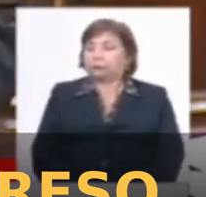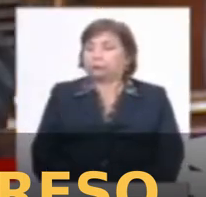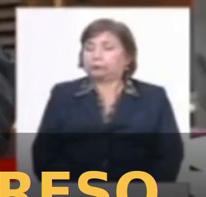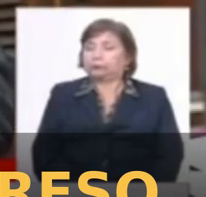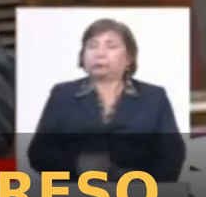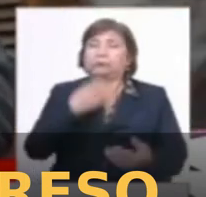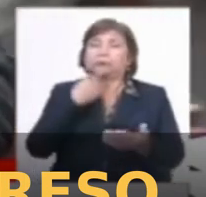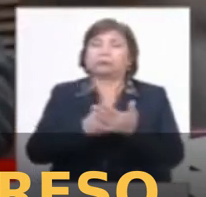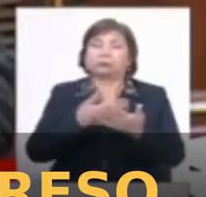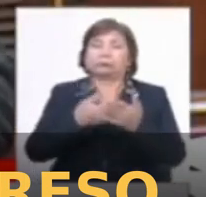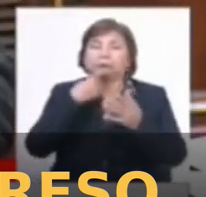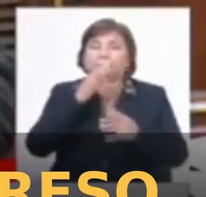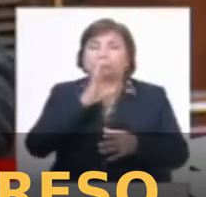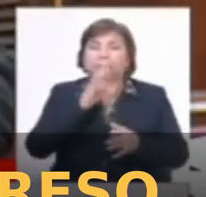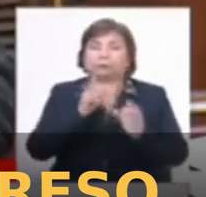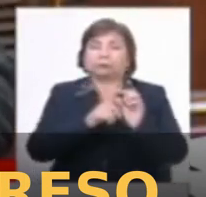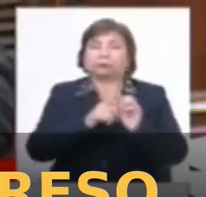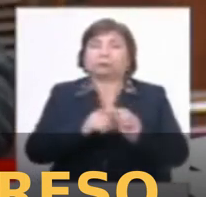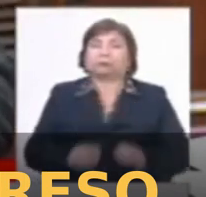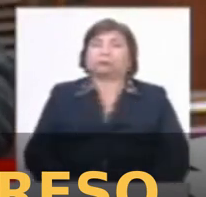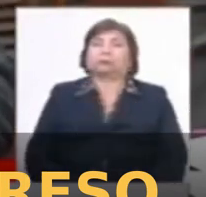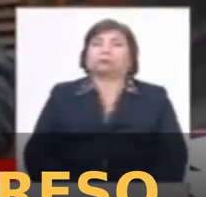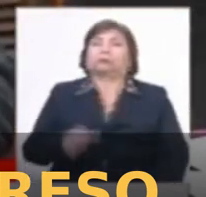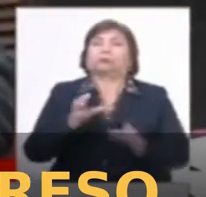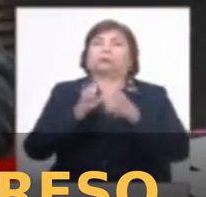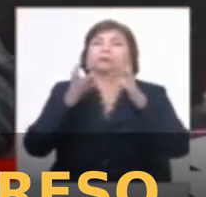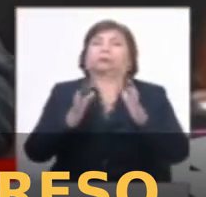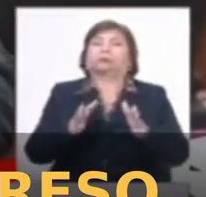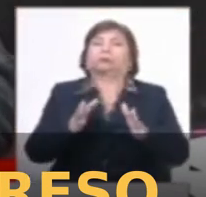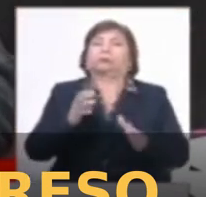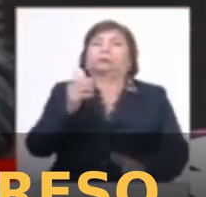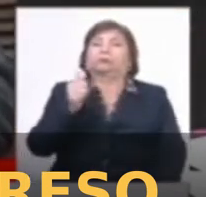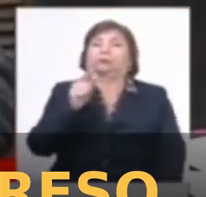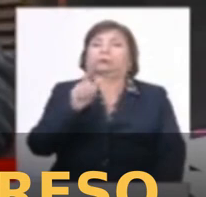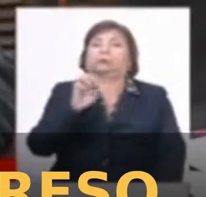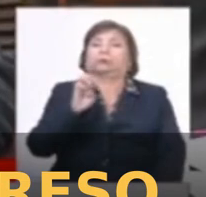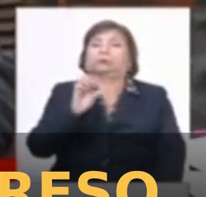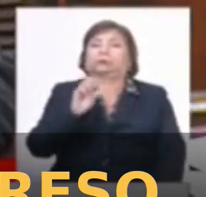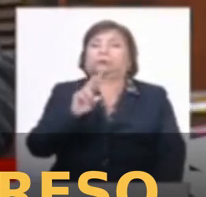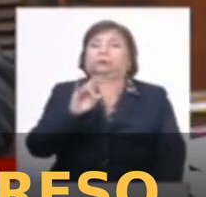Se deja en uso de la palabra al congresista Alegría.